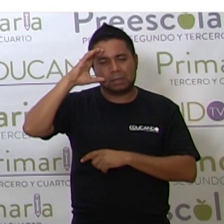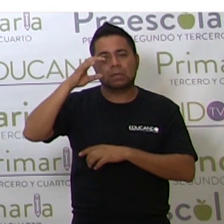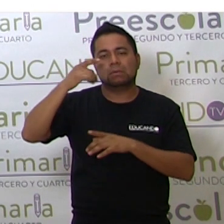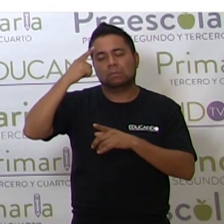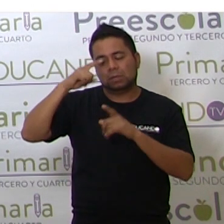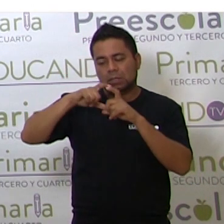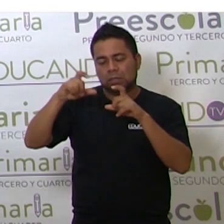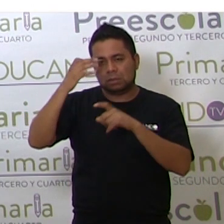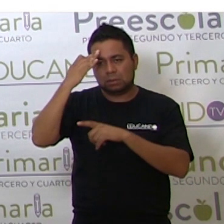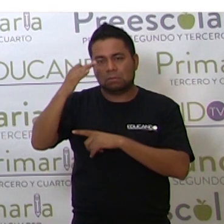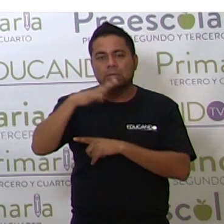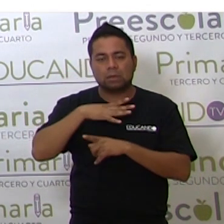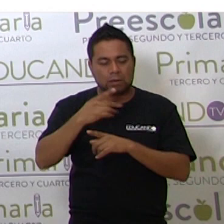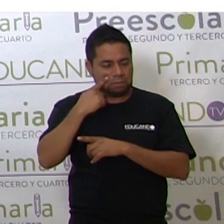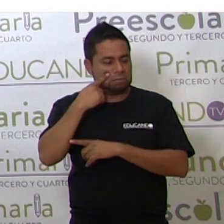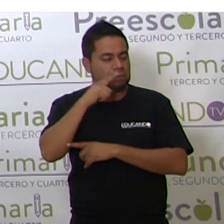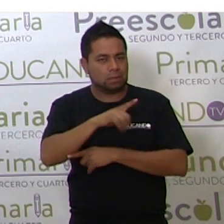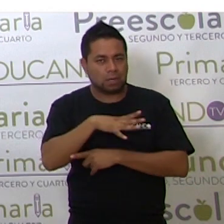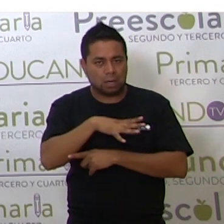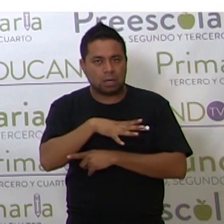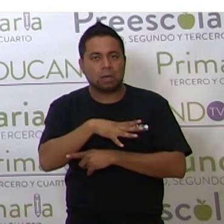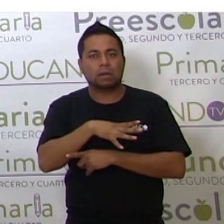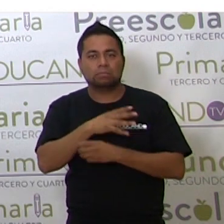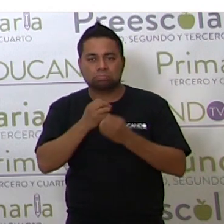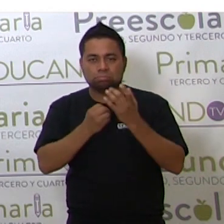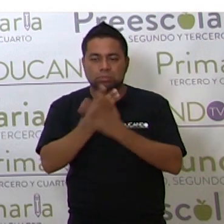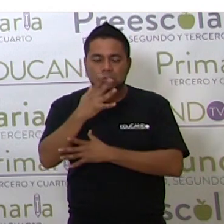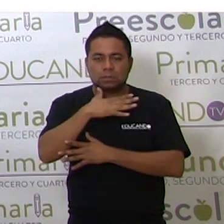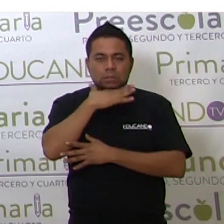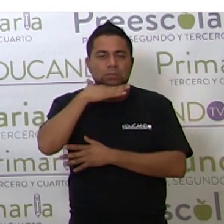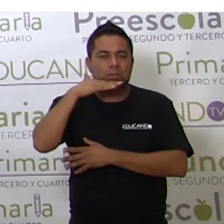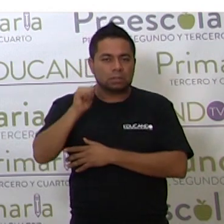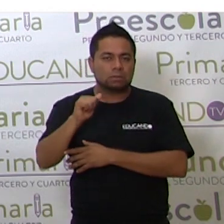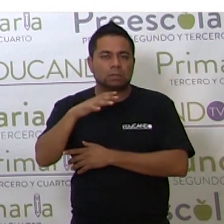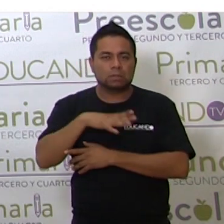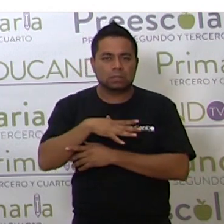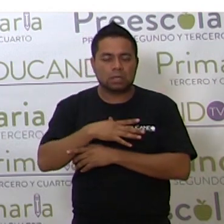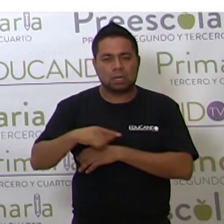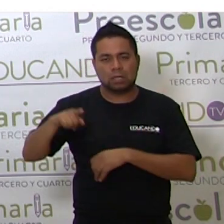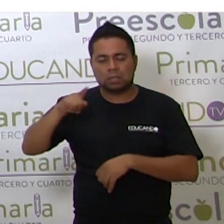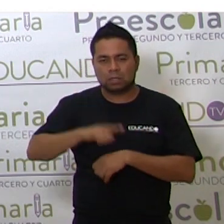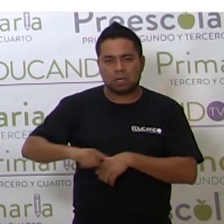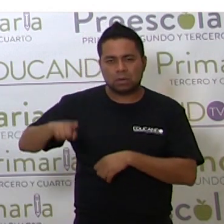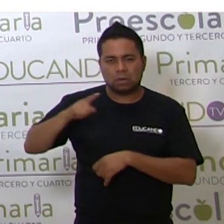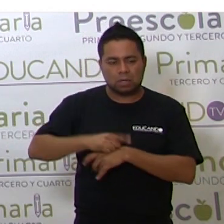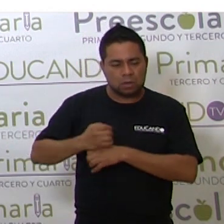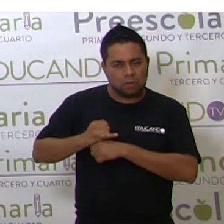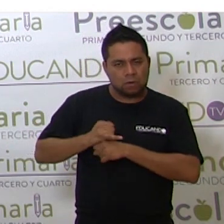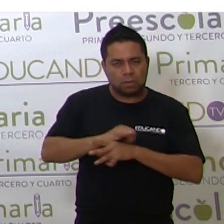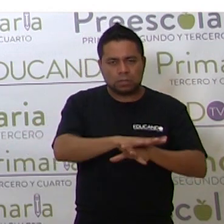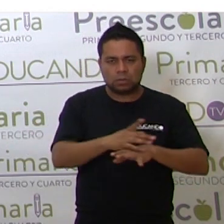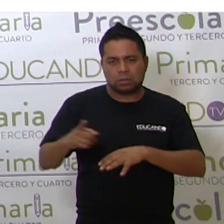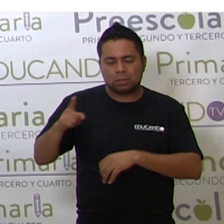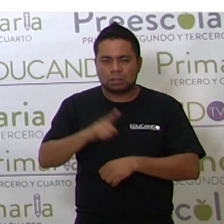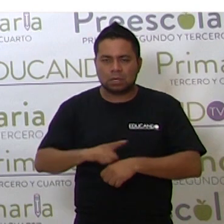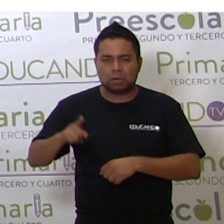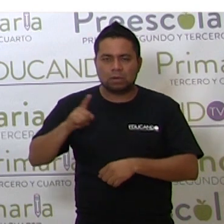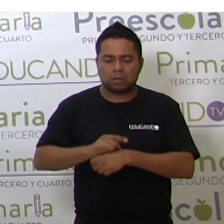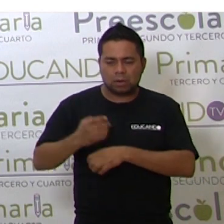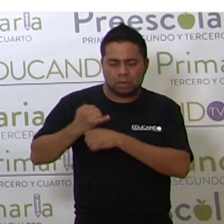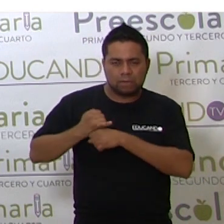que aparece en alemania una franja diaria de información que poco a poco se fue